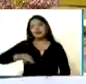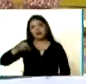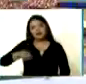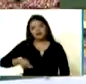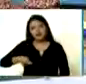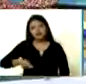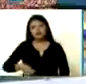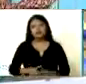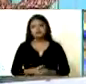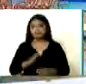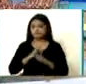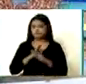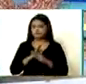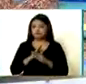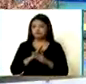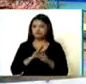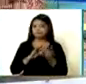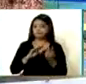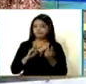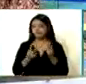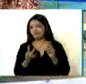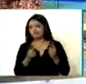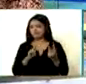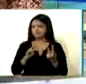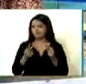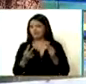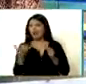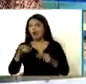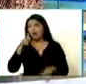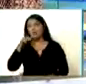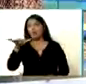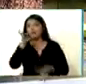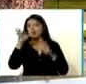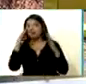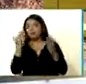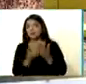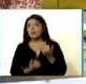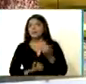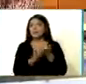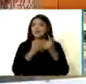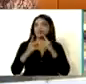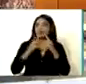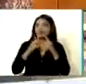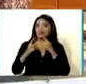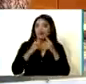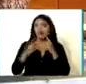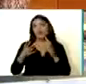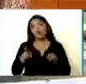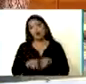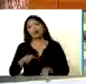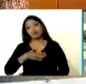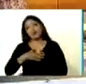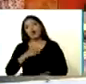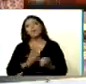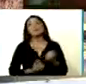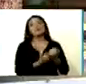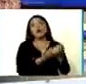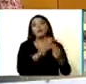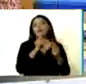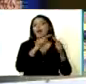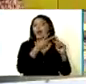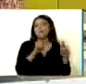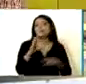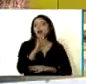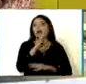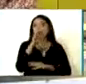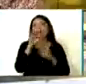pique y se extiende. Sí, son dos caras de una misma moneda, Barry, porque fíjate, hay pueblos del mundo apoyando el diálogo en nuestro país. Sin duda alguna. Como nosotros apoyamos la paz de Colombia y como hemos apoyado la paz en